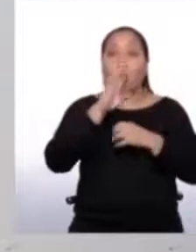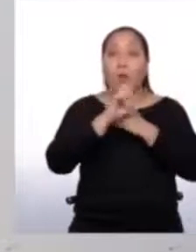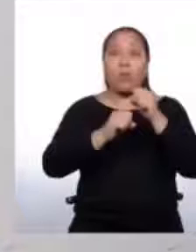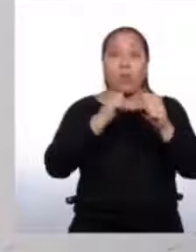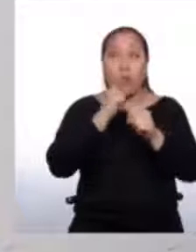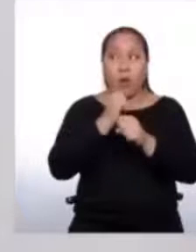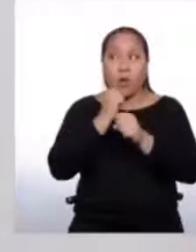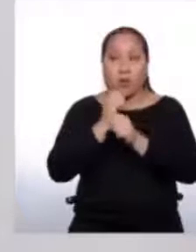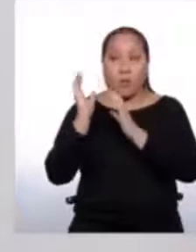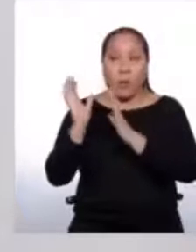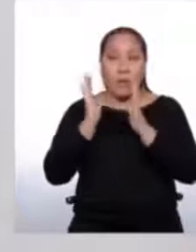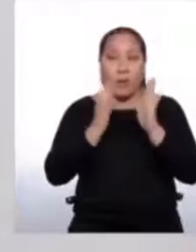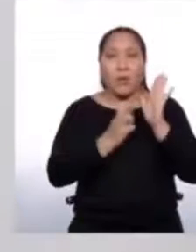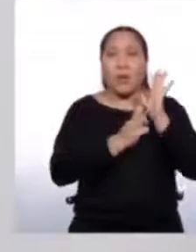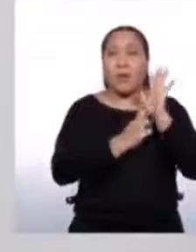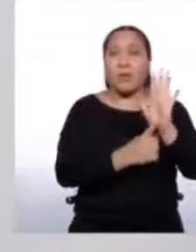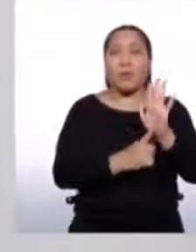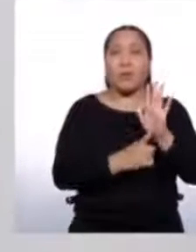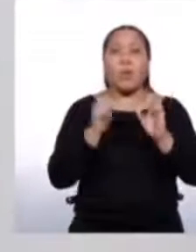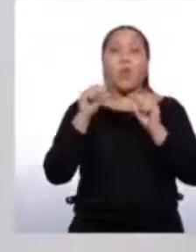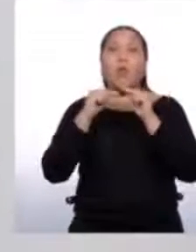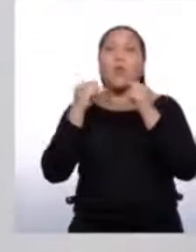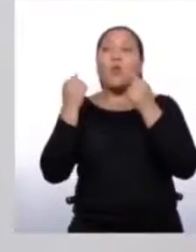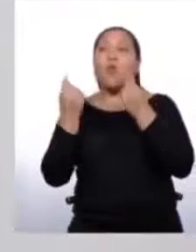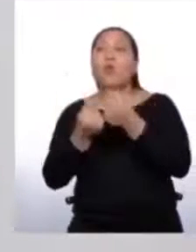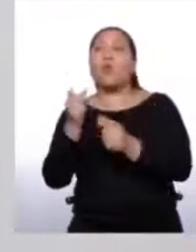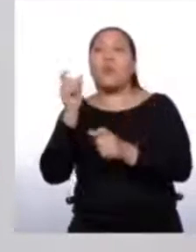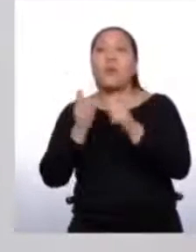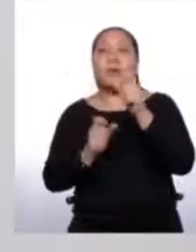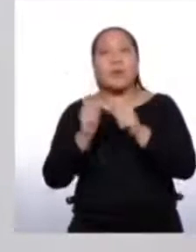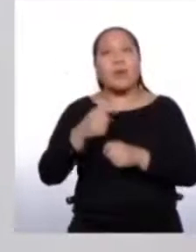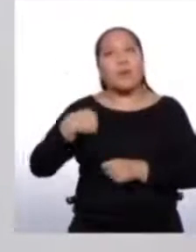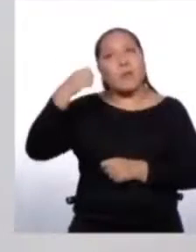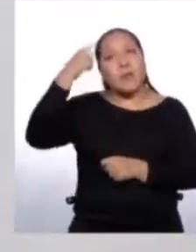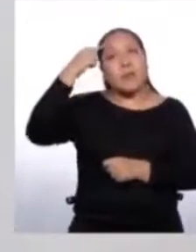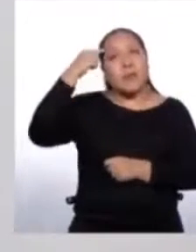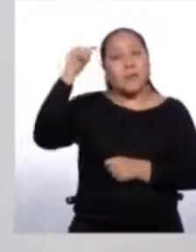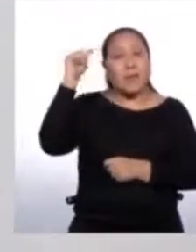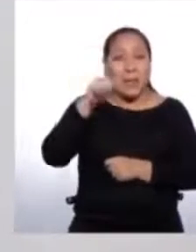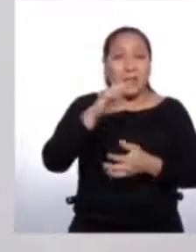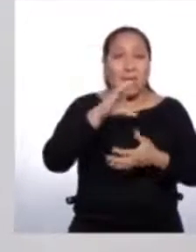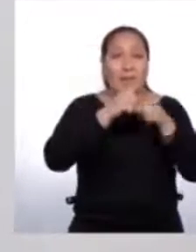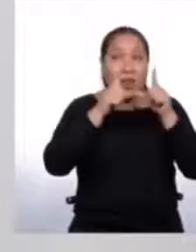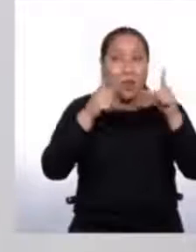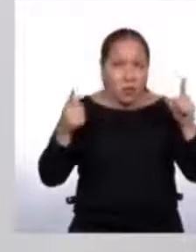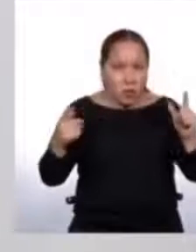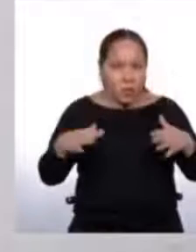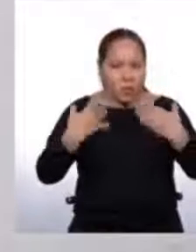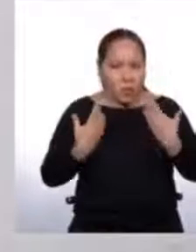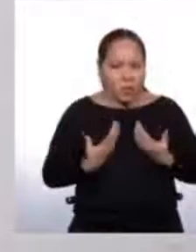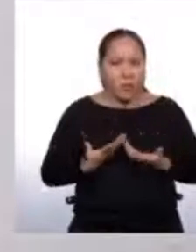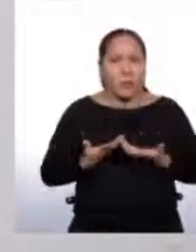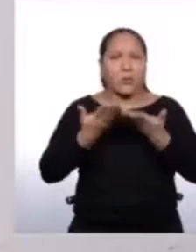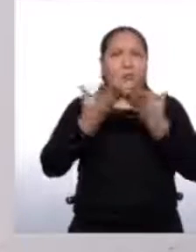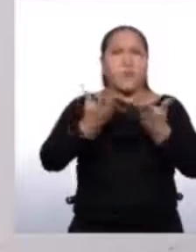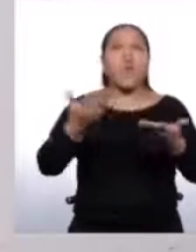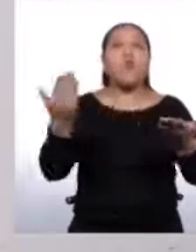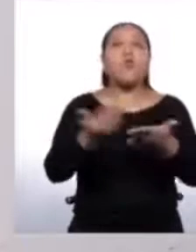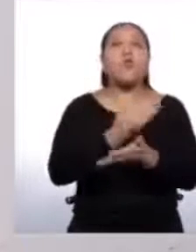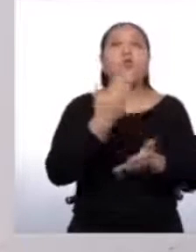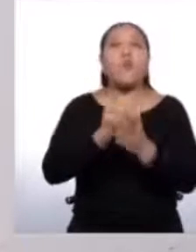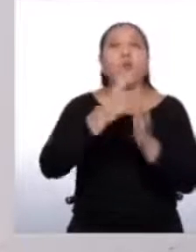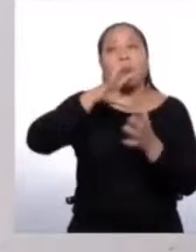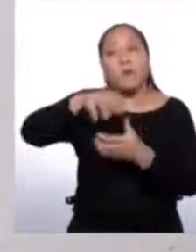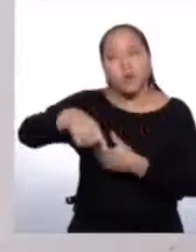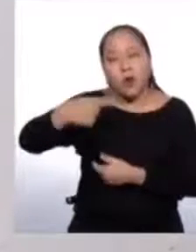años. Fue el resultado de un grupo de personas que creíamos que a través de la literatura podíamos ingresar a nuevos mundos y conocer